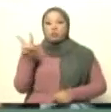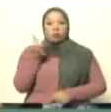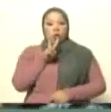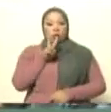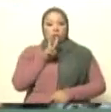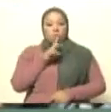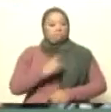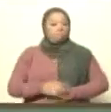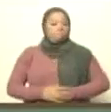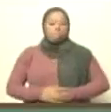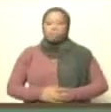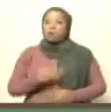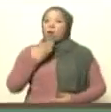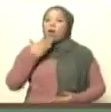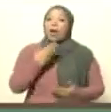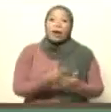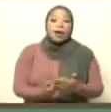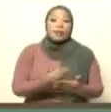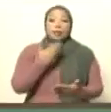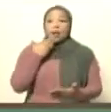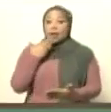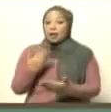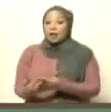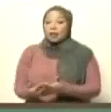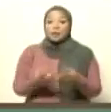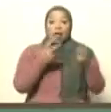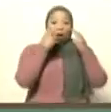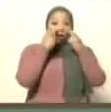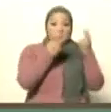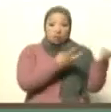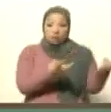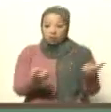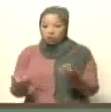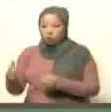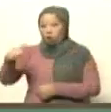Gracias por la invitación, me siento muy honrado por la invitación. Muchas gracias.